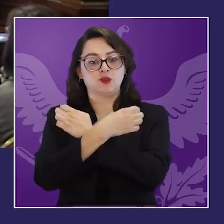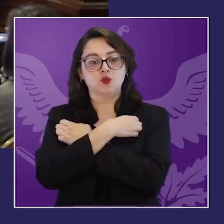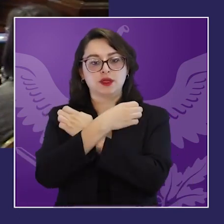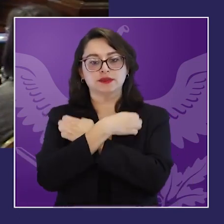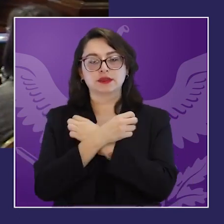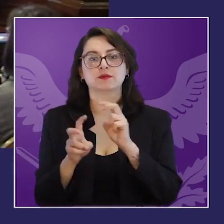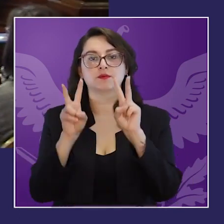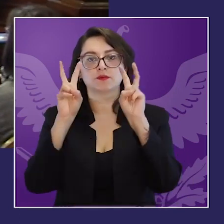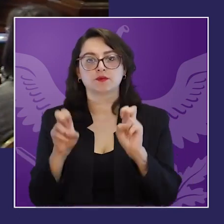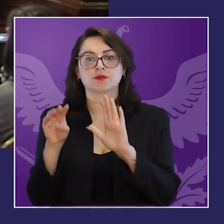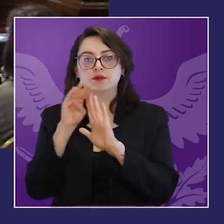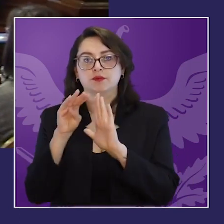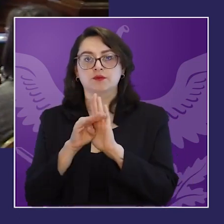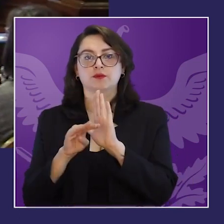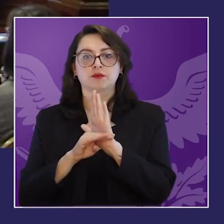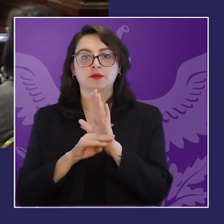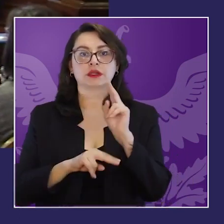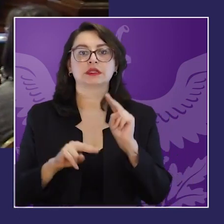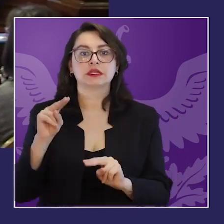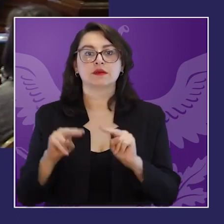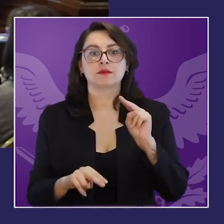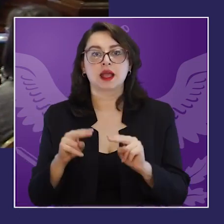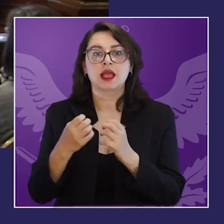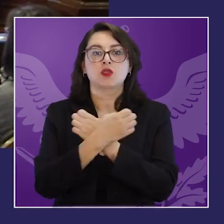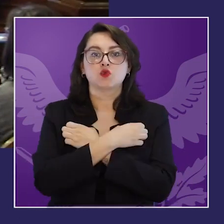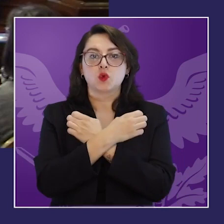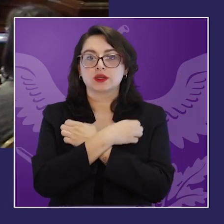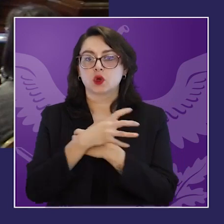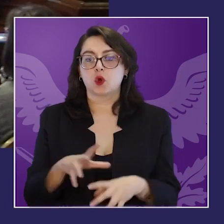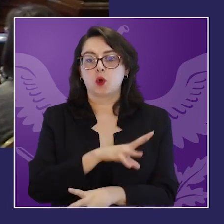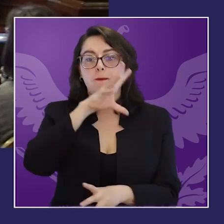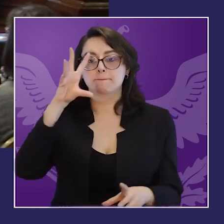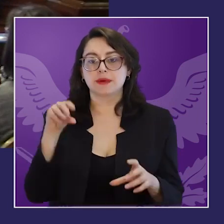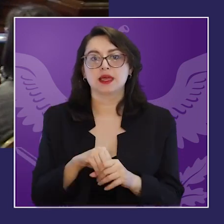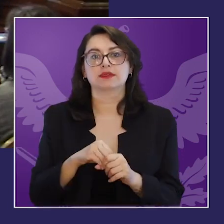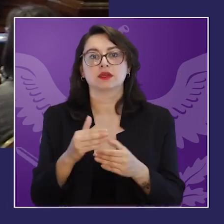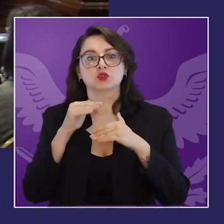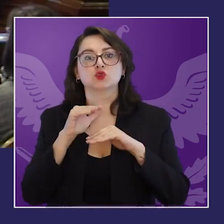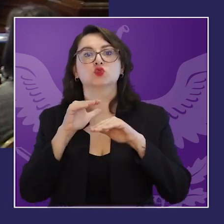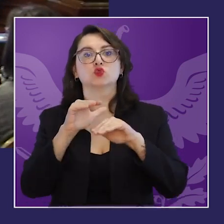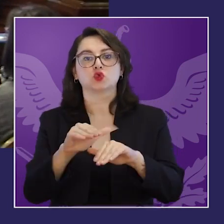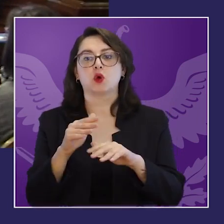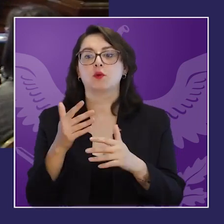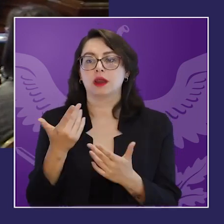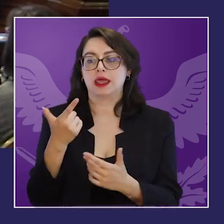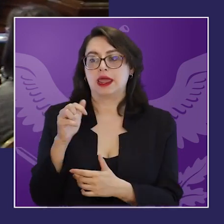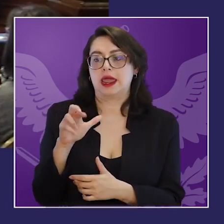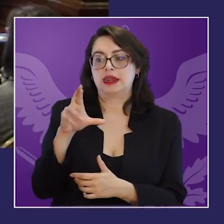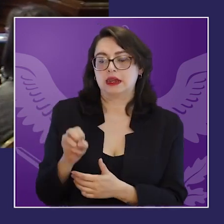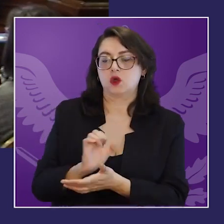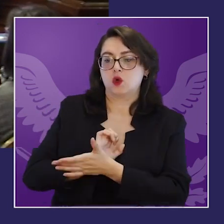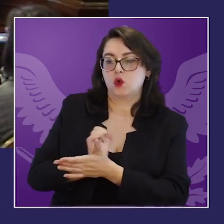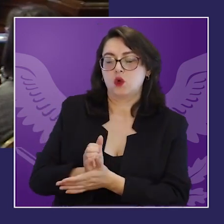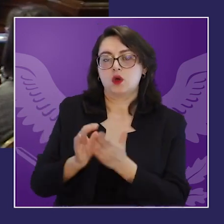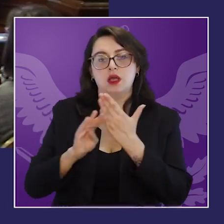el currículum del Sistema Educativo Nacional en todos los niveles, un programa de educación permanente sobre la